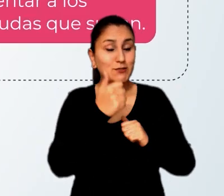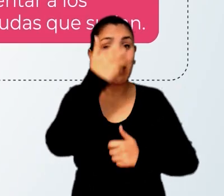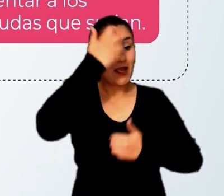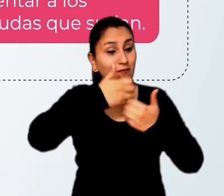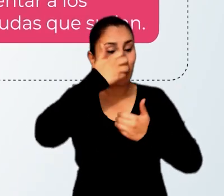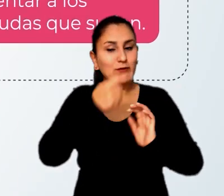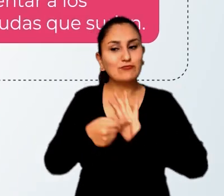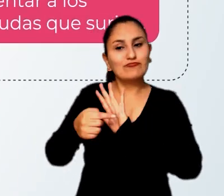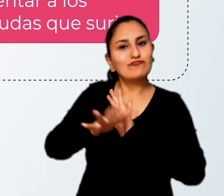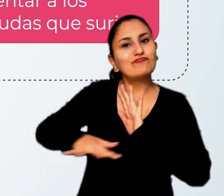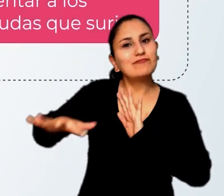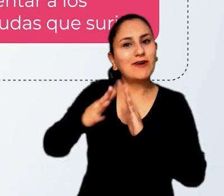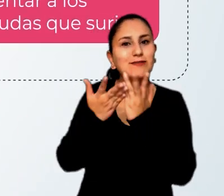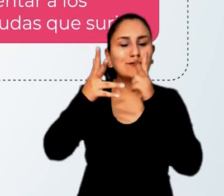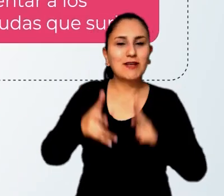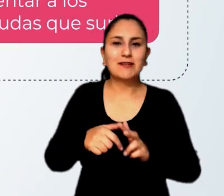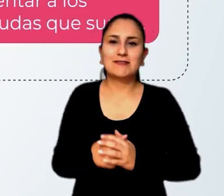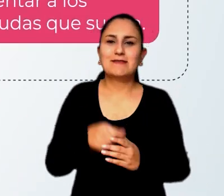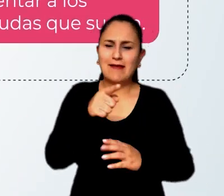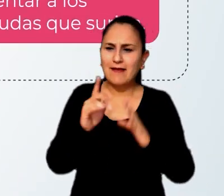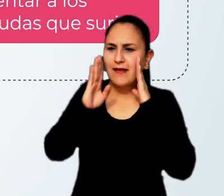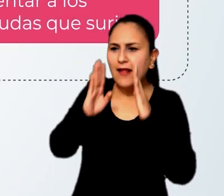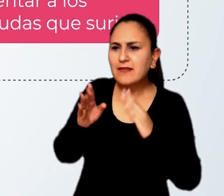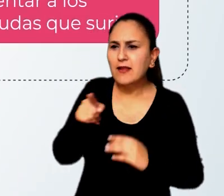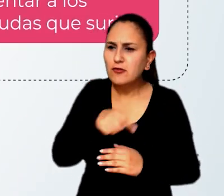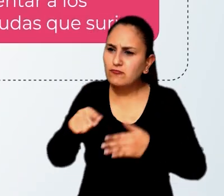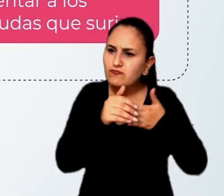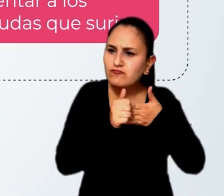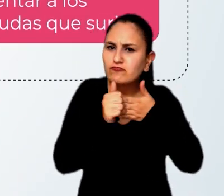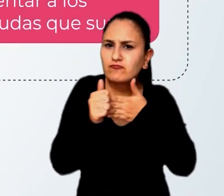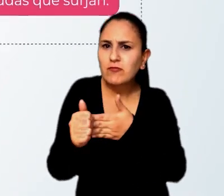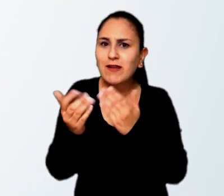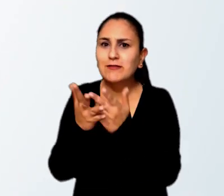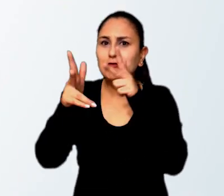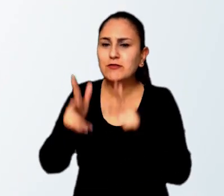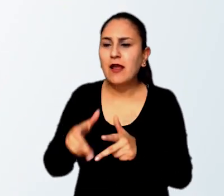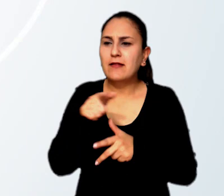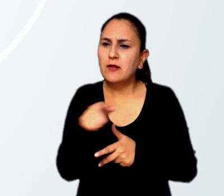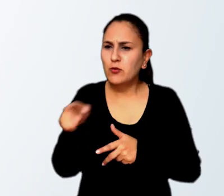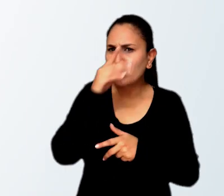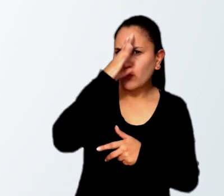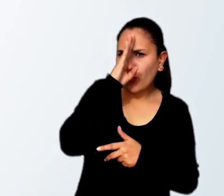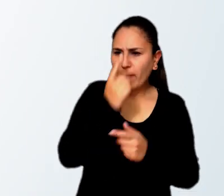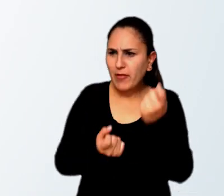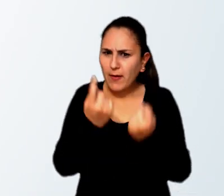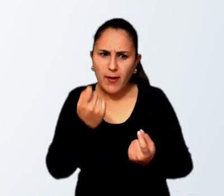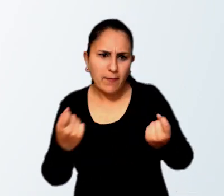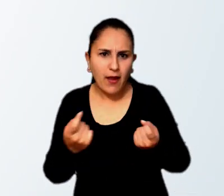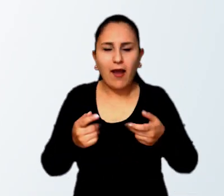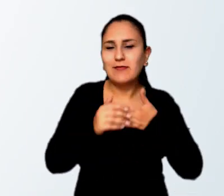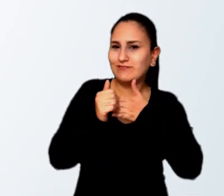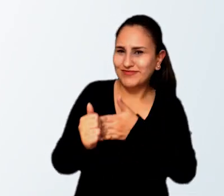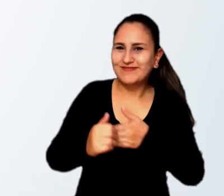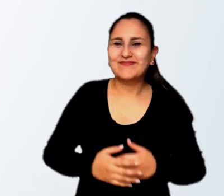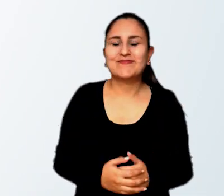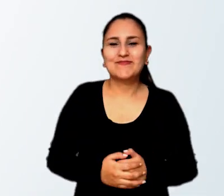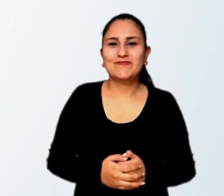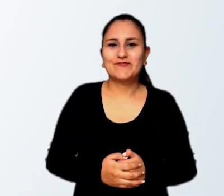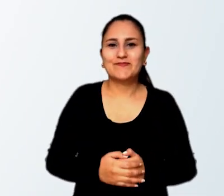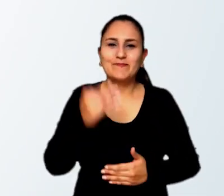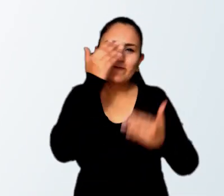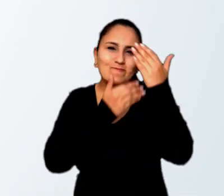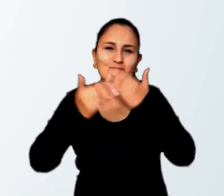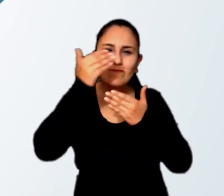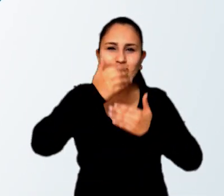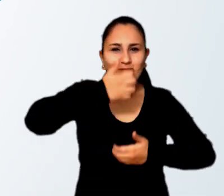esté atento a orientar a los estudiantes ante dudas que surjan valoración y análisis de